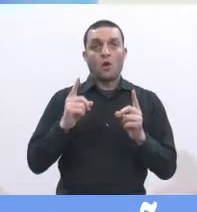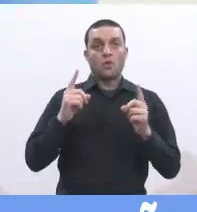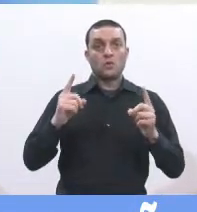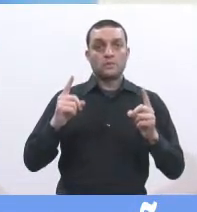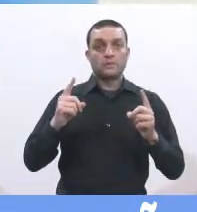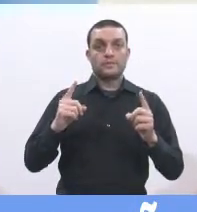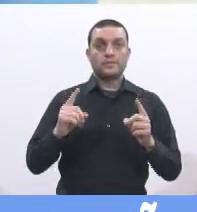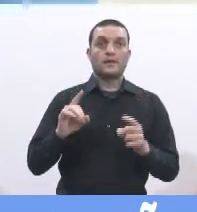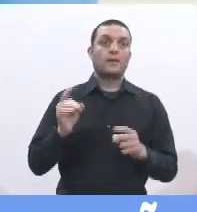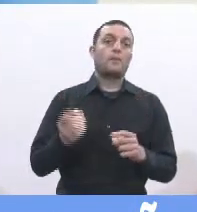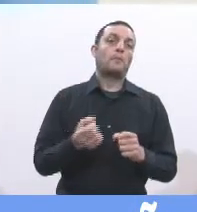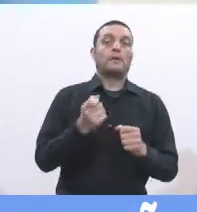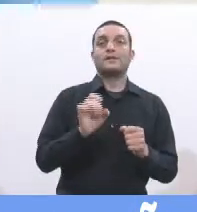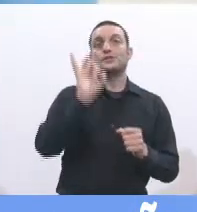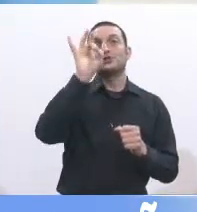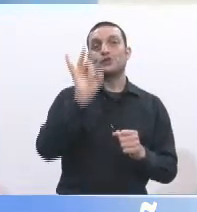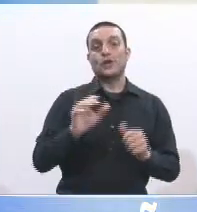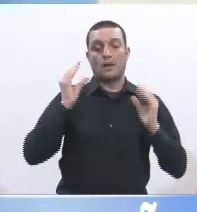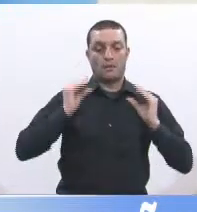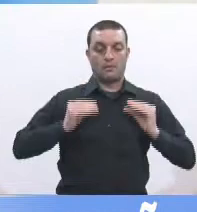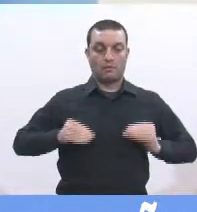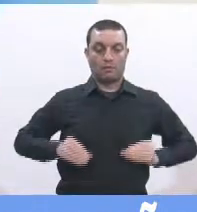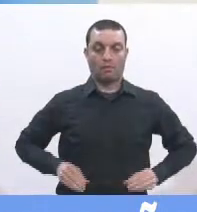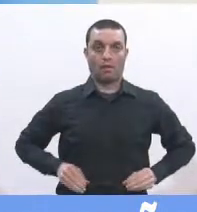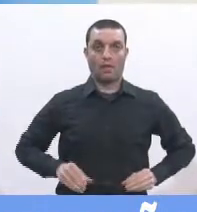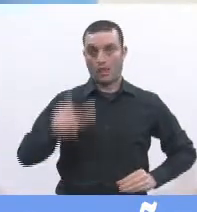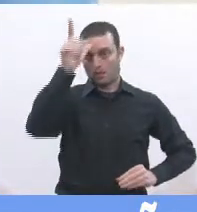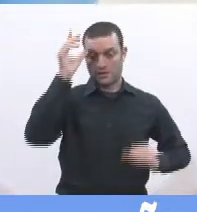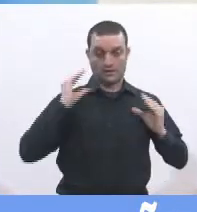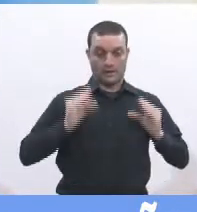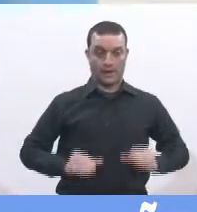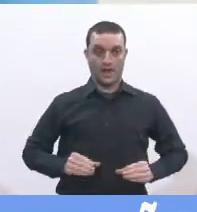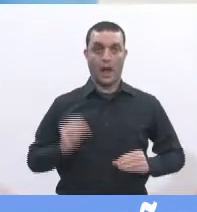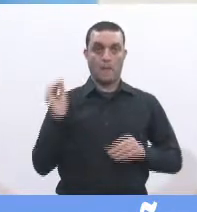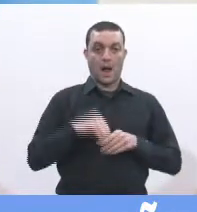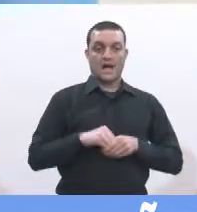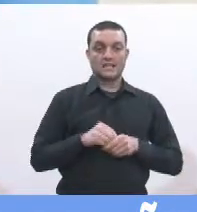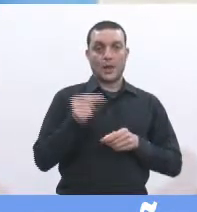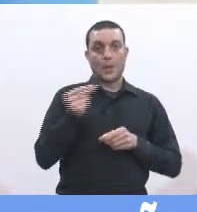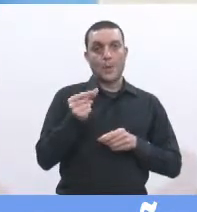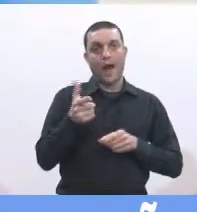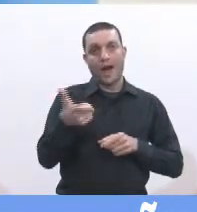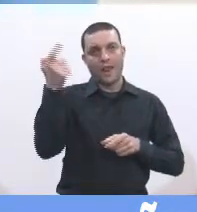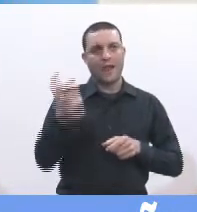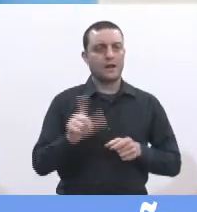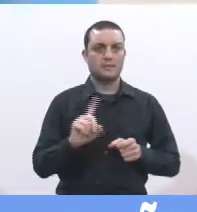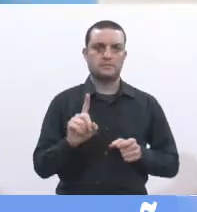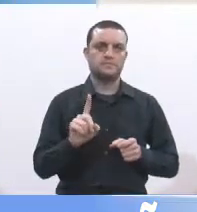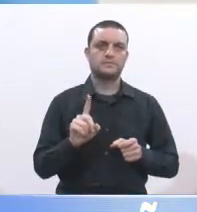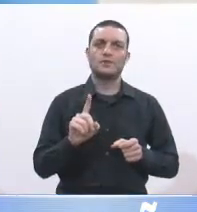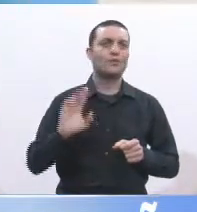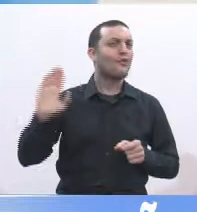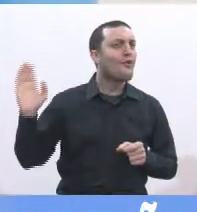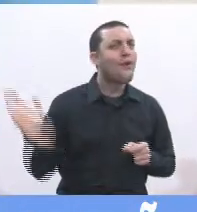sumatoria del chaleco, más la bala, más el auto, más el policía. No, son las misiones y funciones de toda la